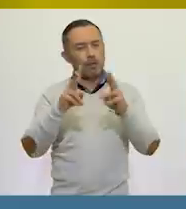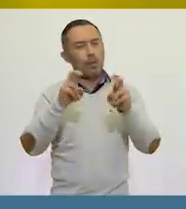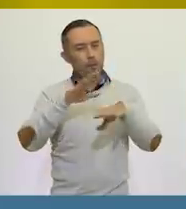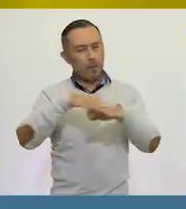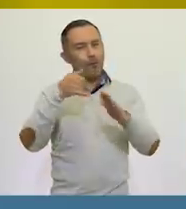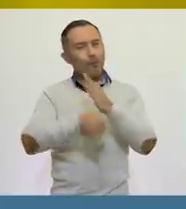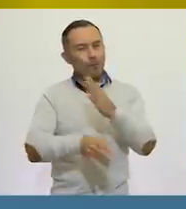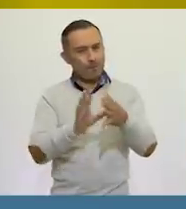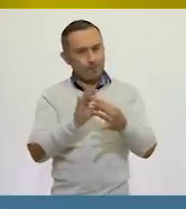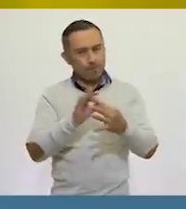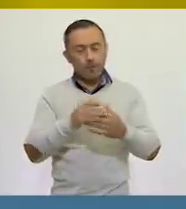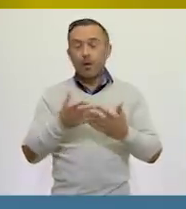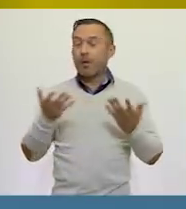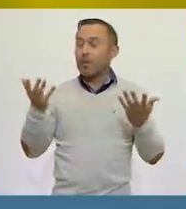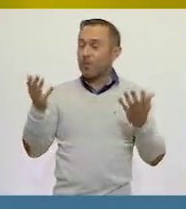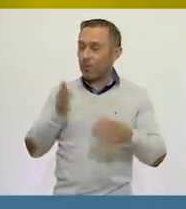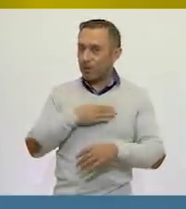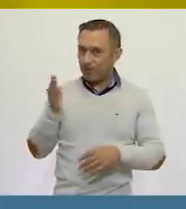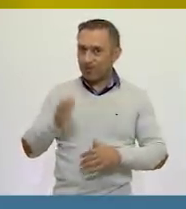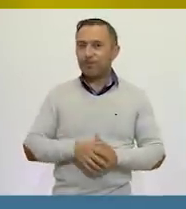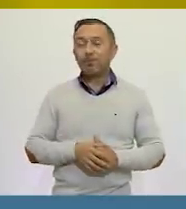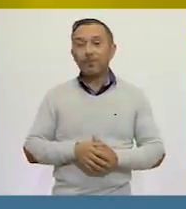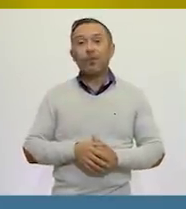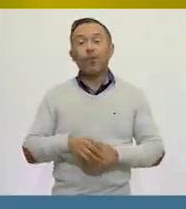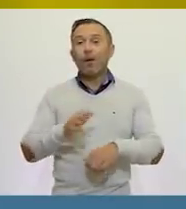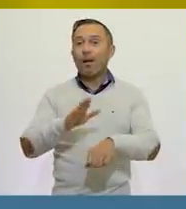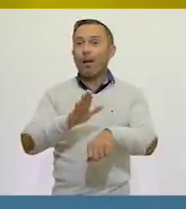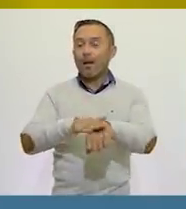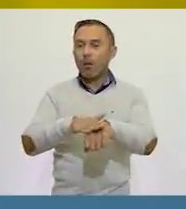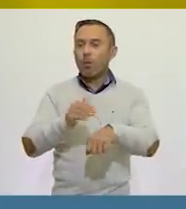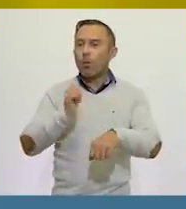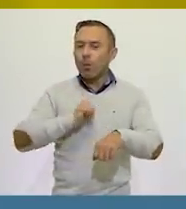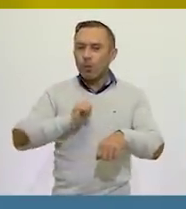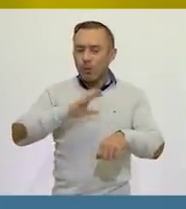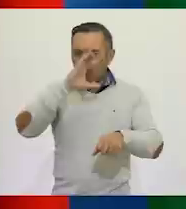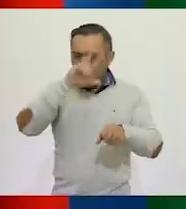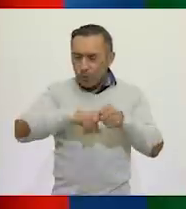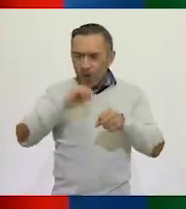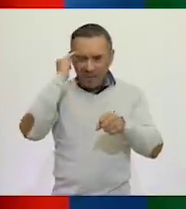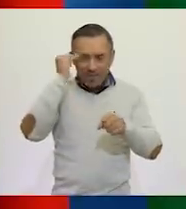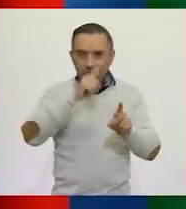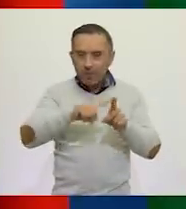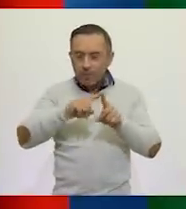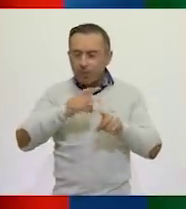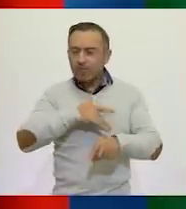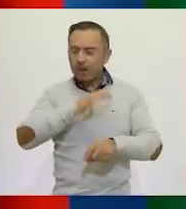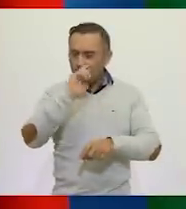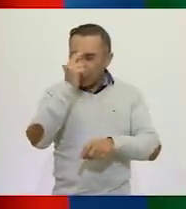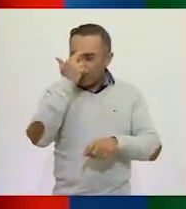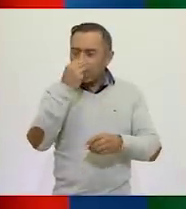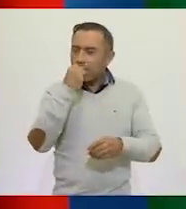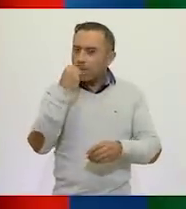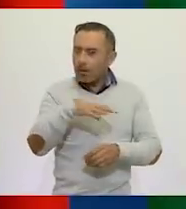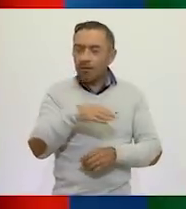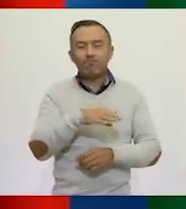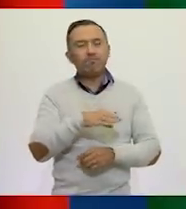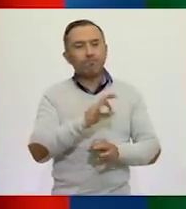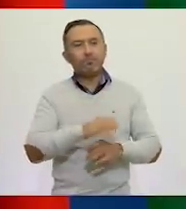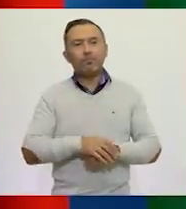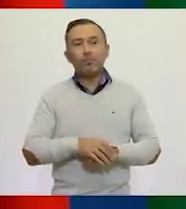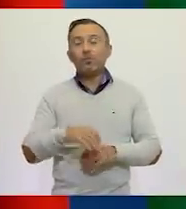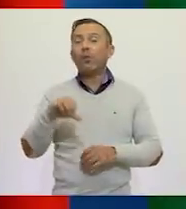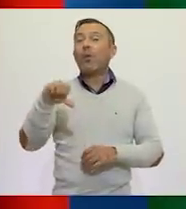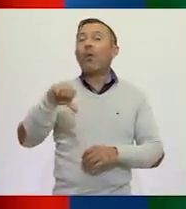Pues bueno, yo no me canso de recordar a todas esas culturas, para nada. Perfecto, Juan Carlos. Hoy hicimos